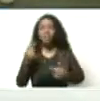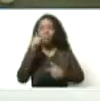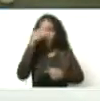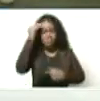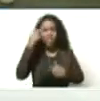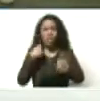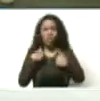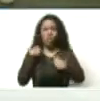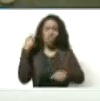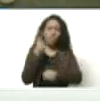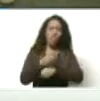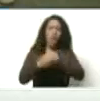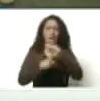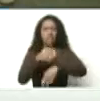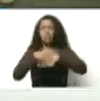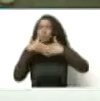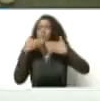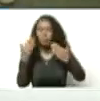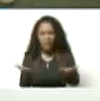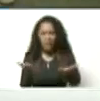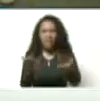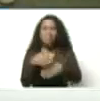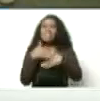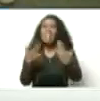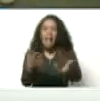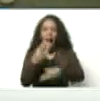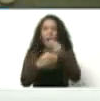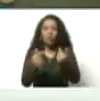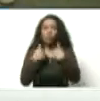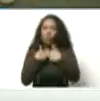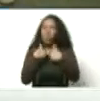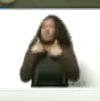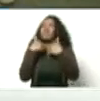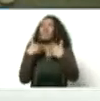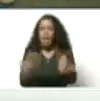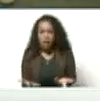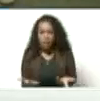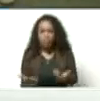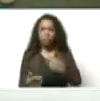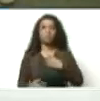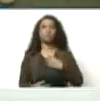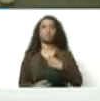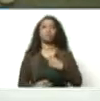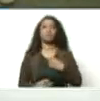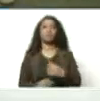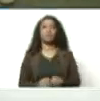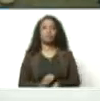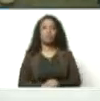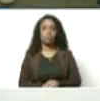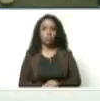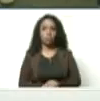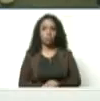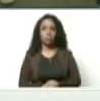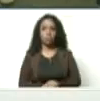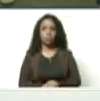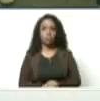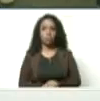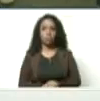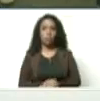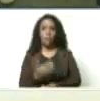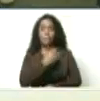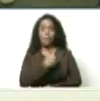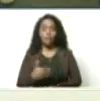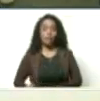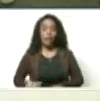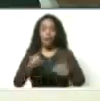hacer pimentel que debo hacer yo obviamente él dime sergio presidente